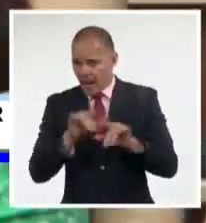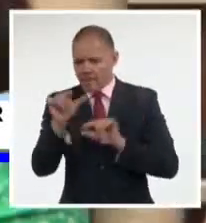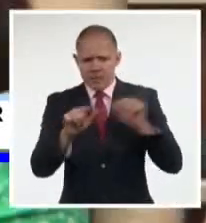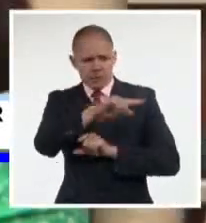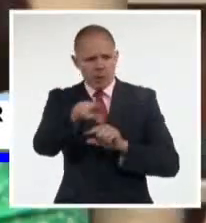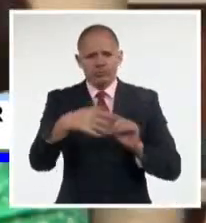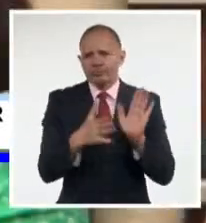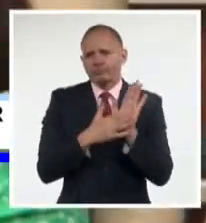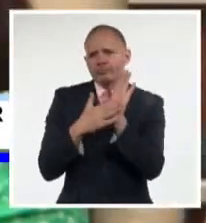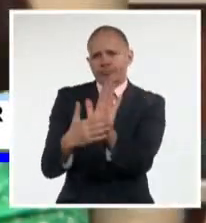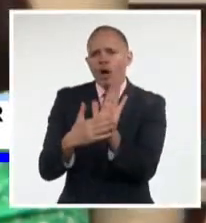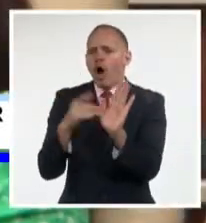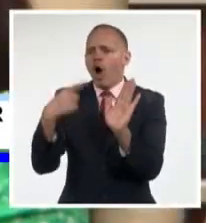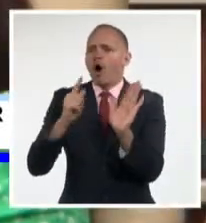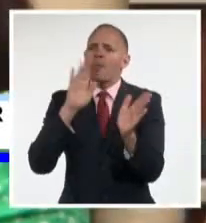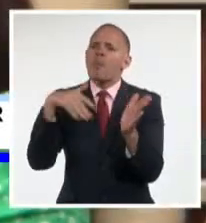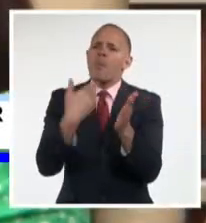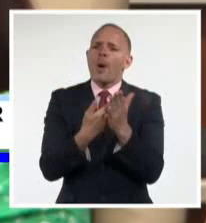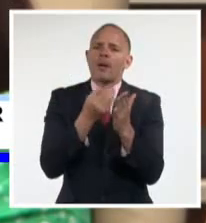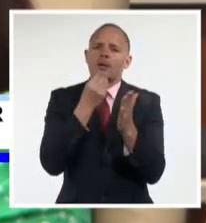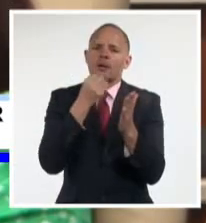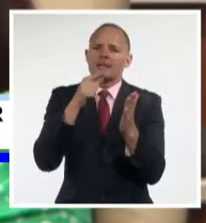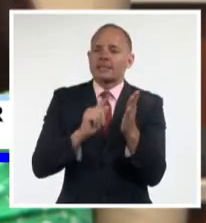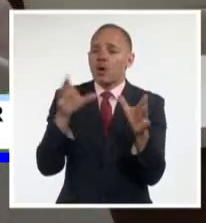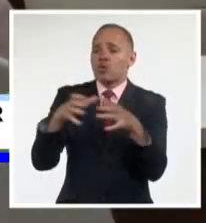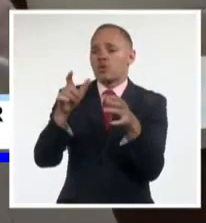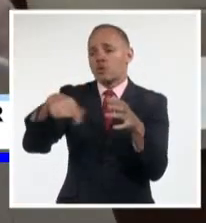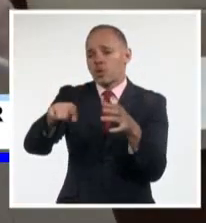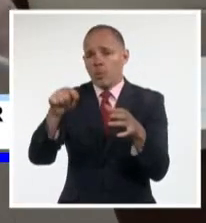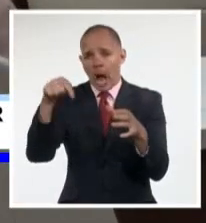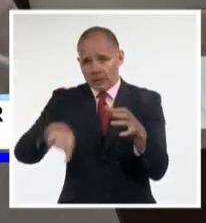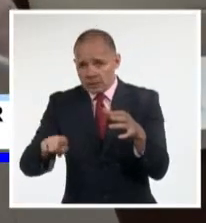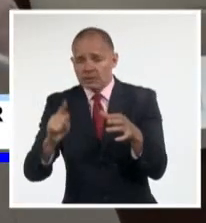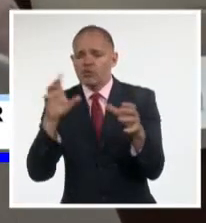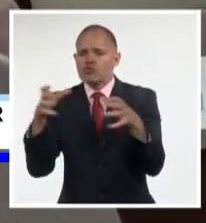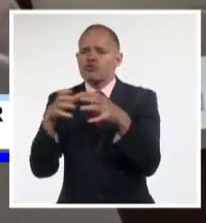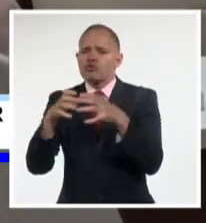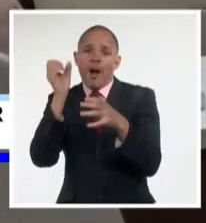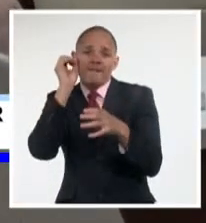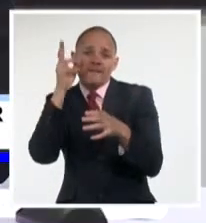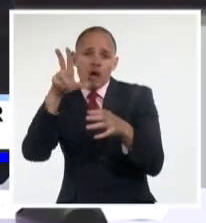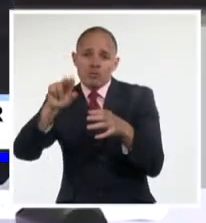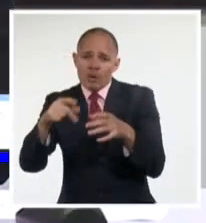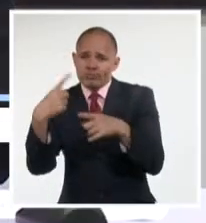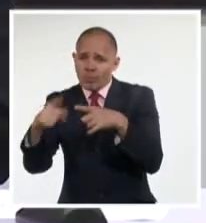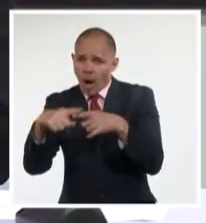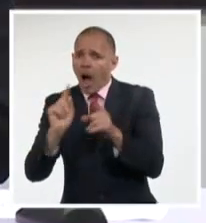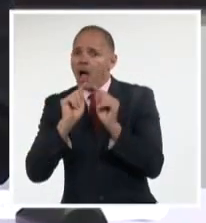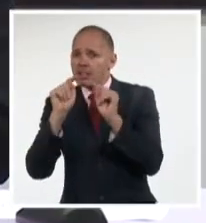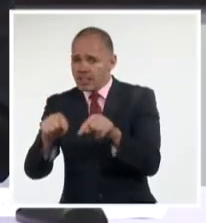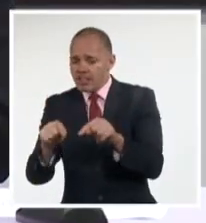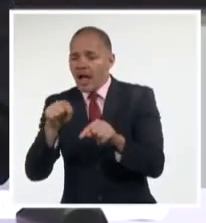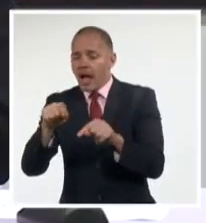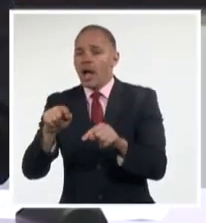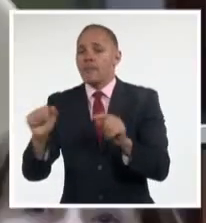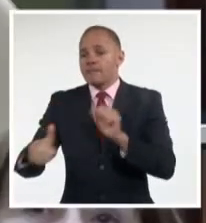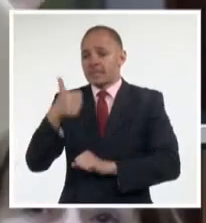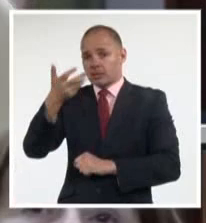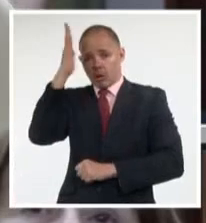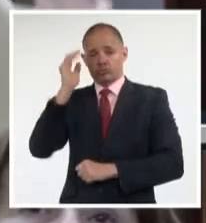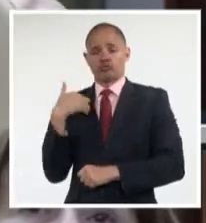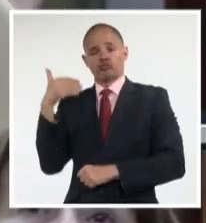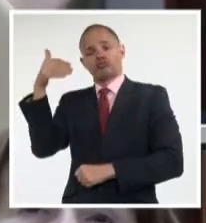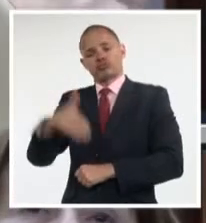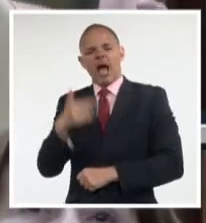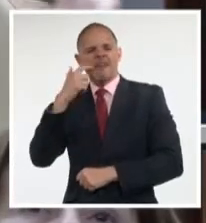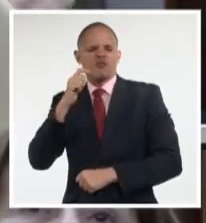por prestigiosos expertos ante el Consejo Nacional de Innovación, órgano consultivo del Estado que asiste al Presidente de la República para la